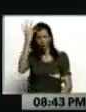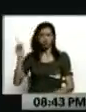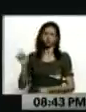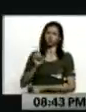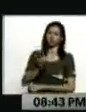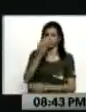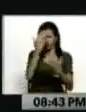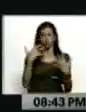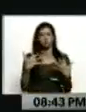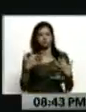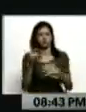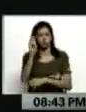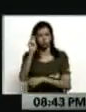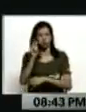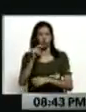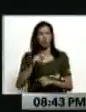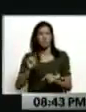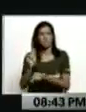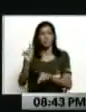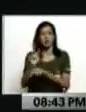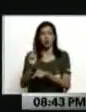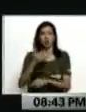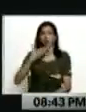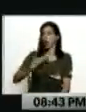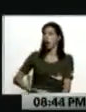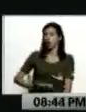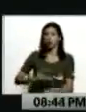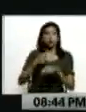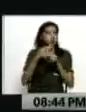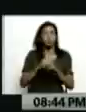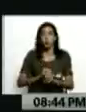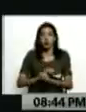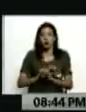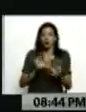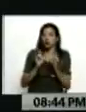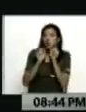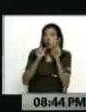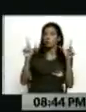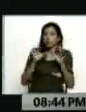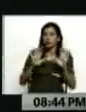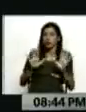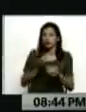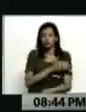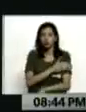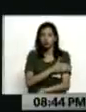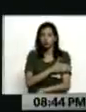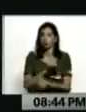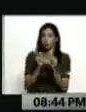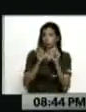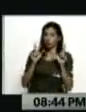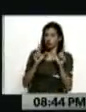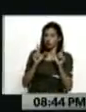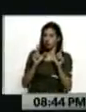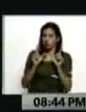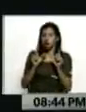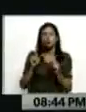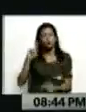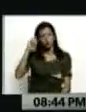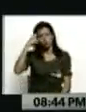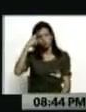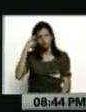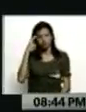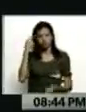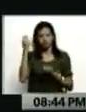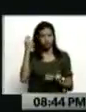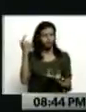la asamblea nacional los desnudaba los dejaba en evidencia por eso